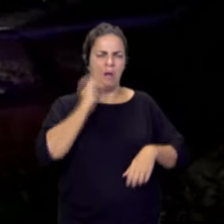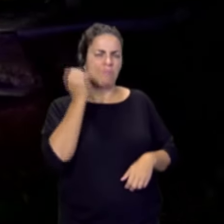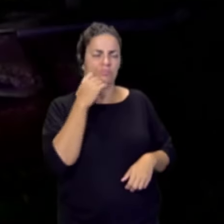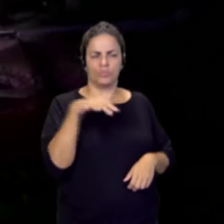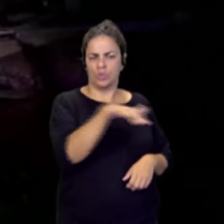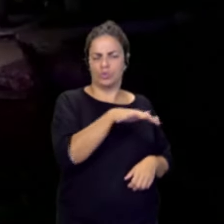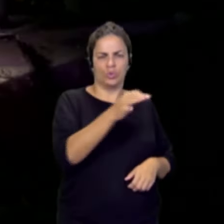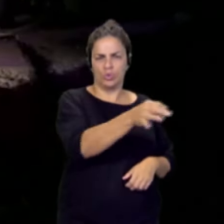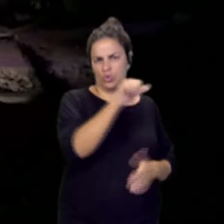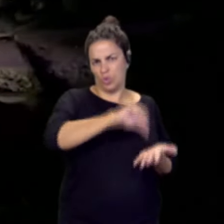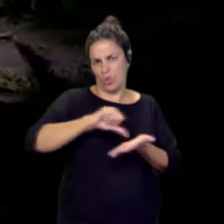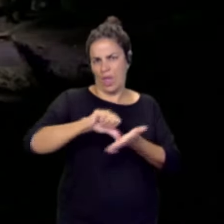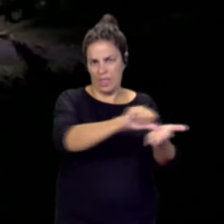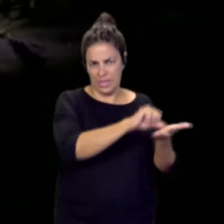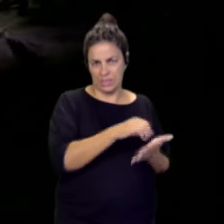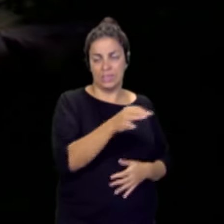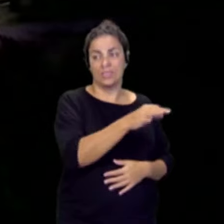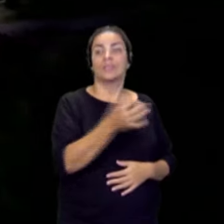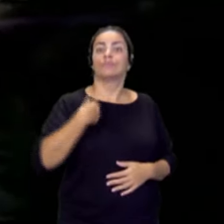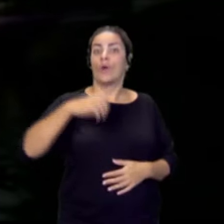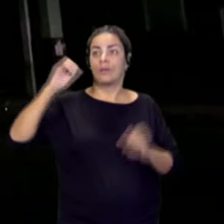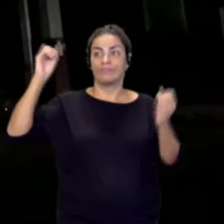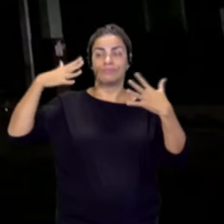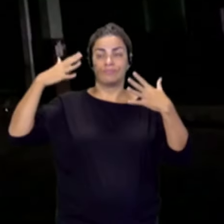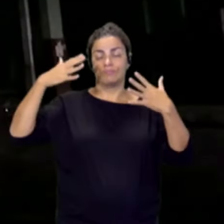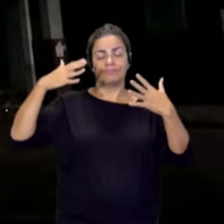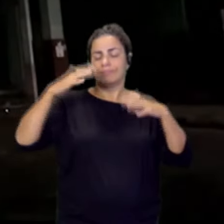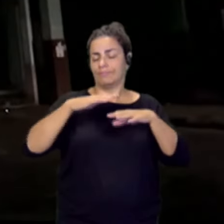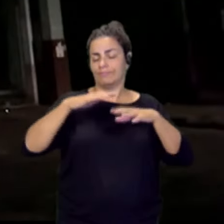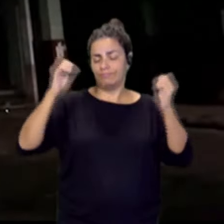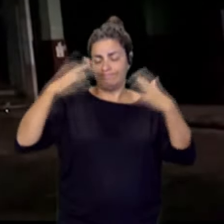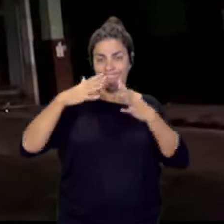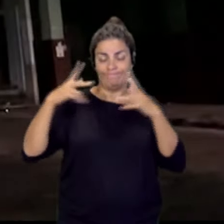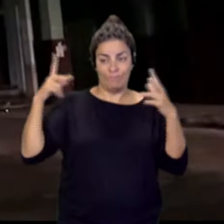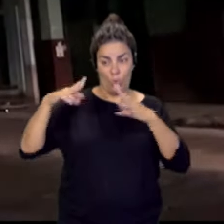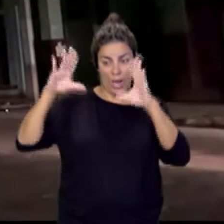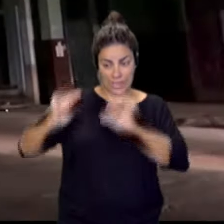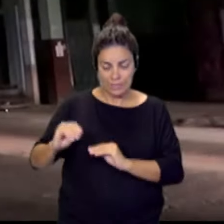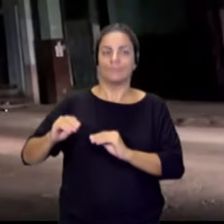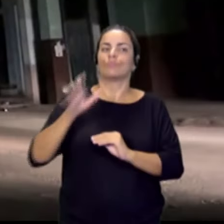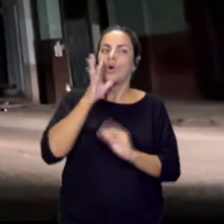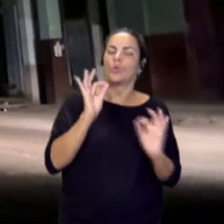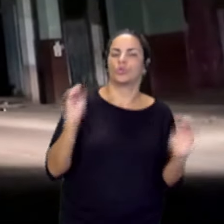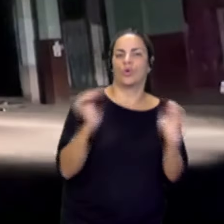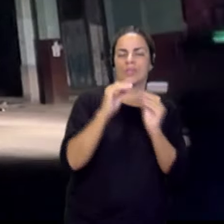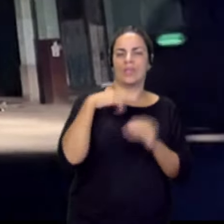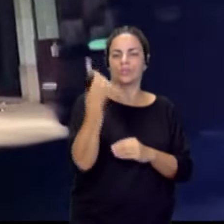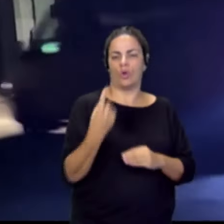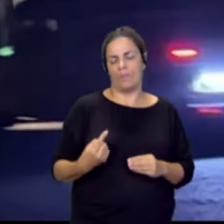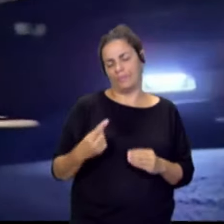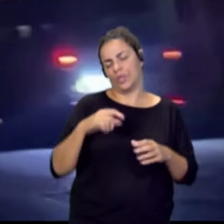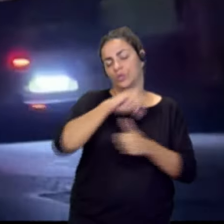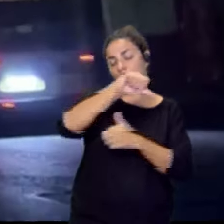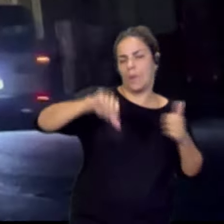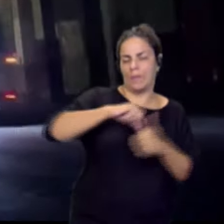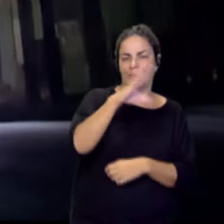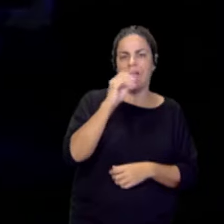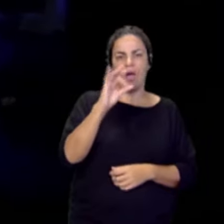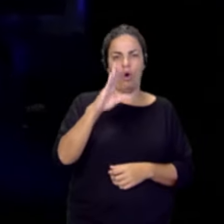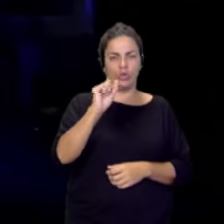en el suministro eléctrico han coincidido, ya saben, con la tormenta tropical Óscar, que tocó tierra en la zona este de la isla y que ha dejado al